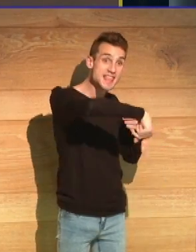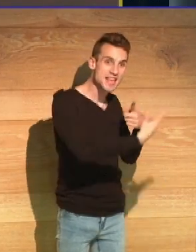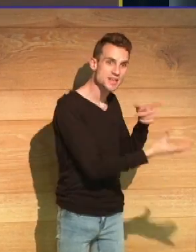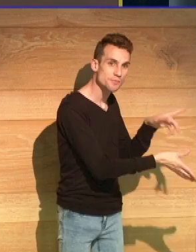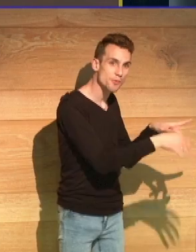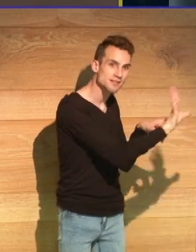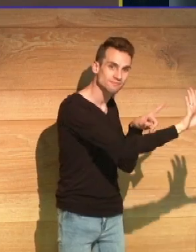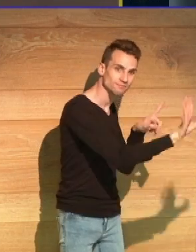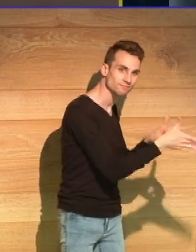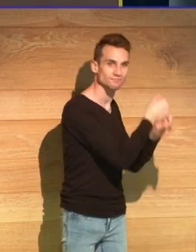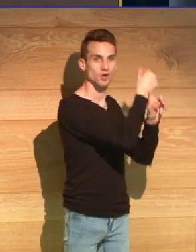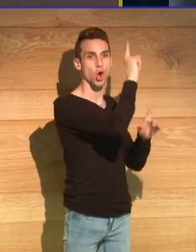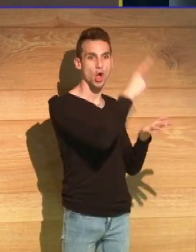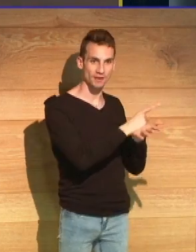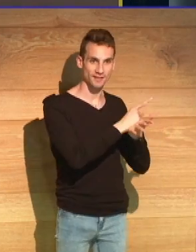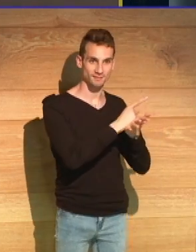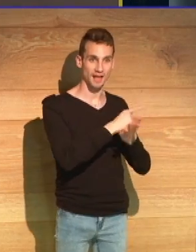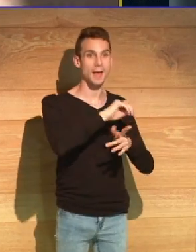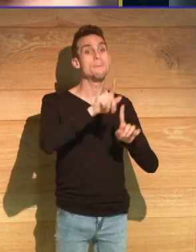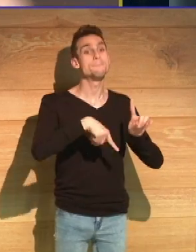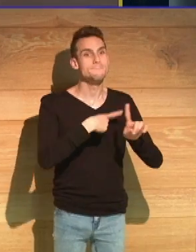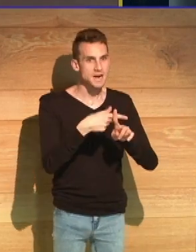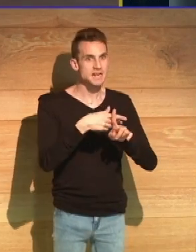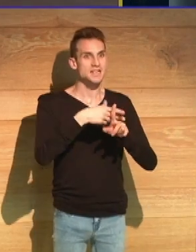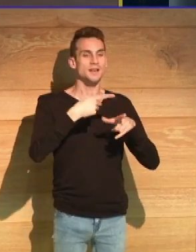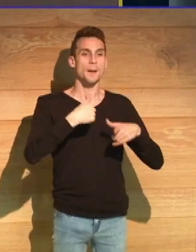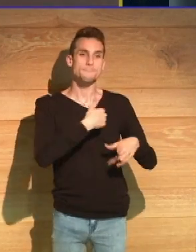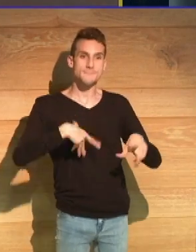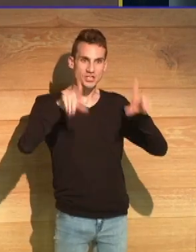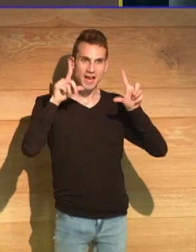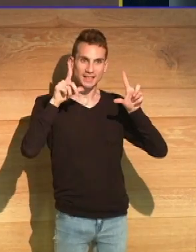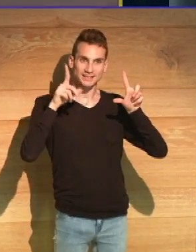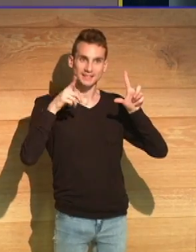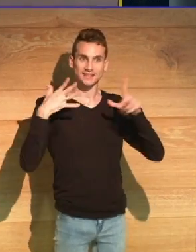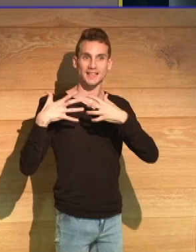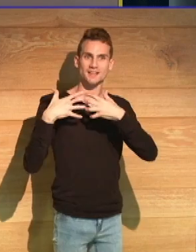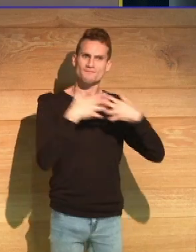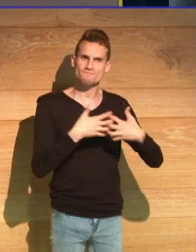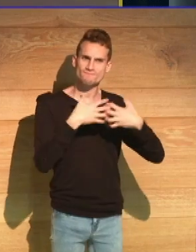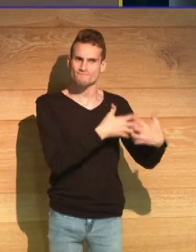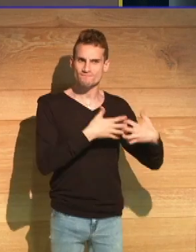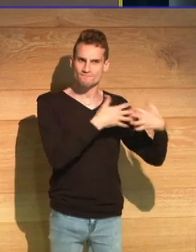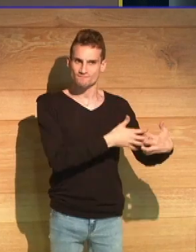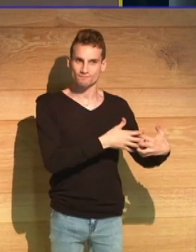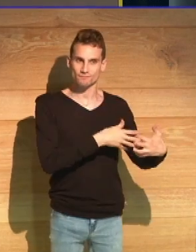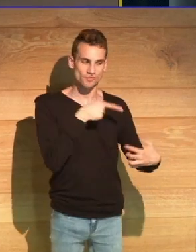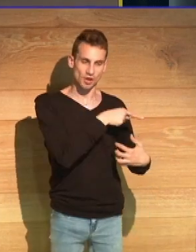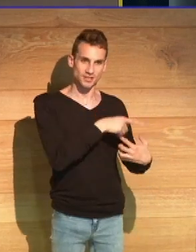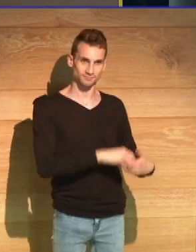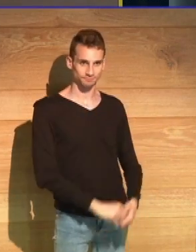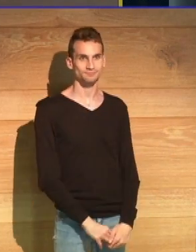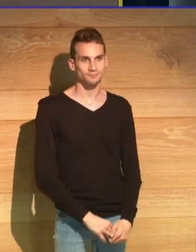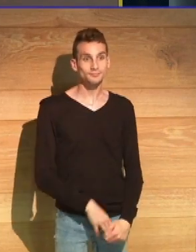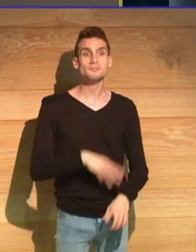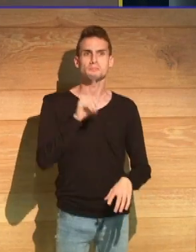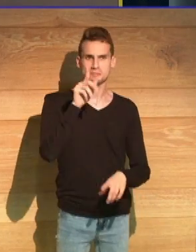unos personajes que están luchando con esas cosas. Y también es muy interesante